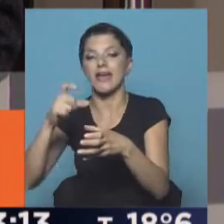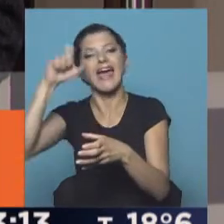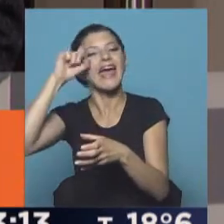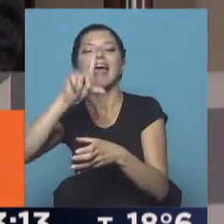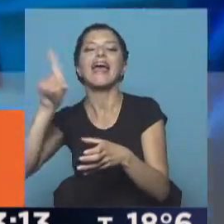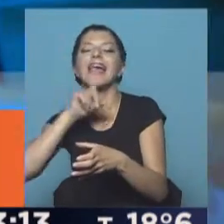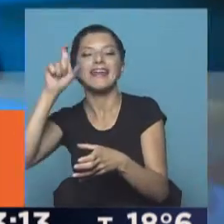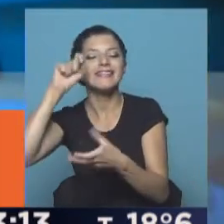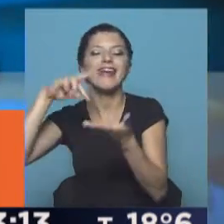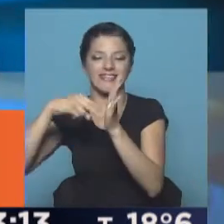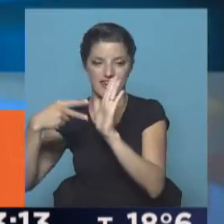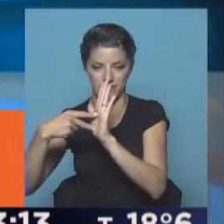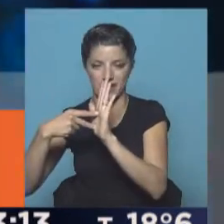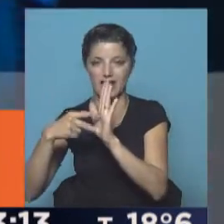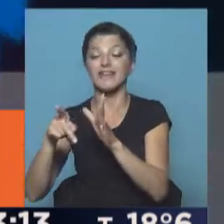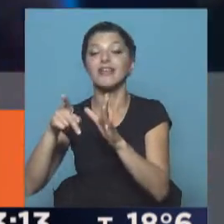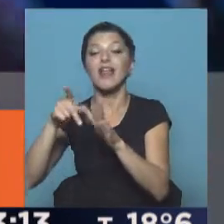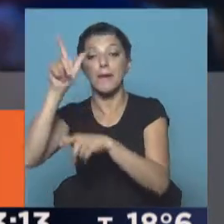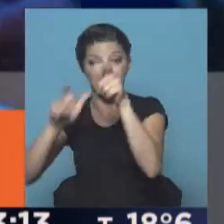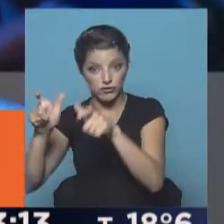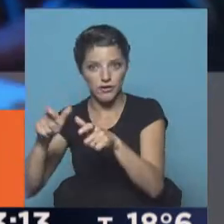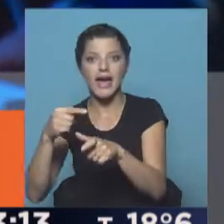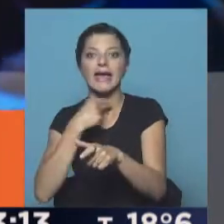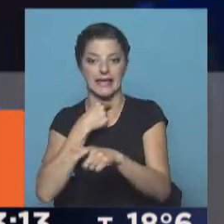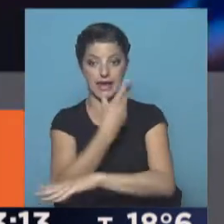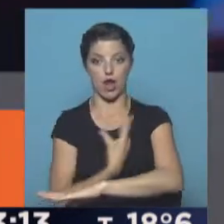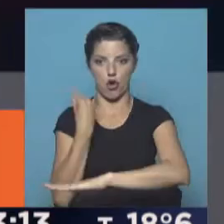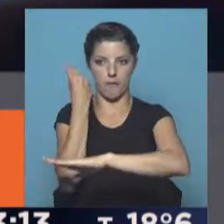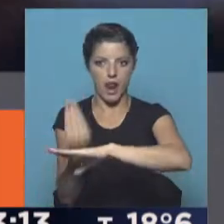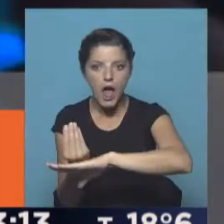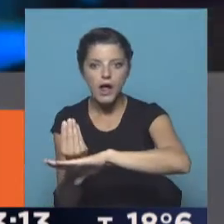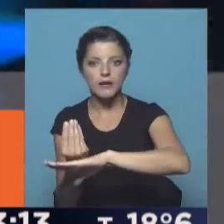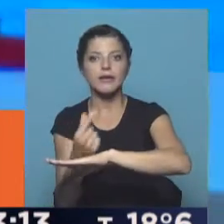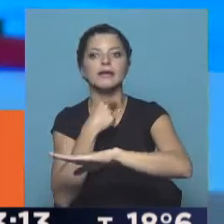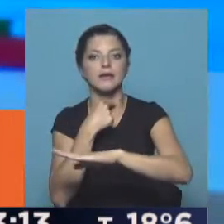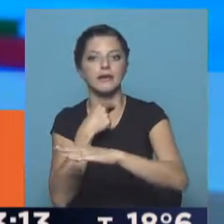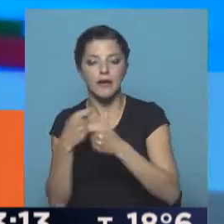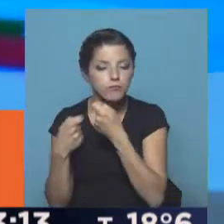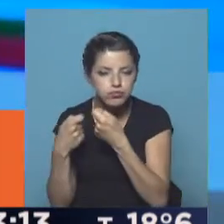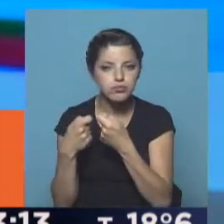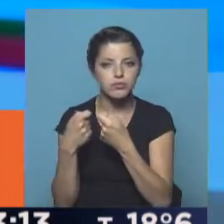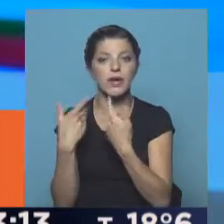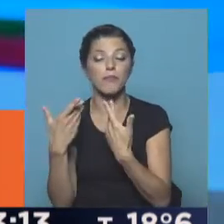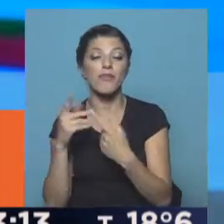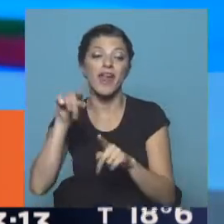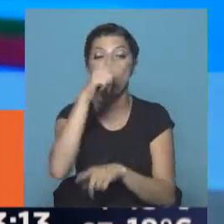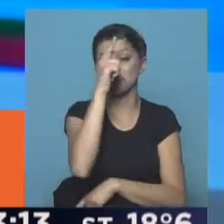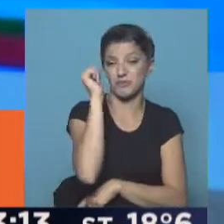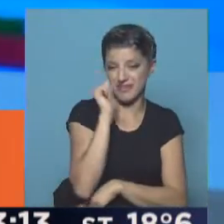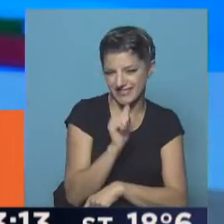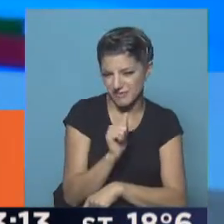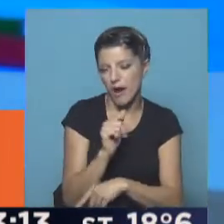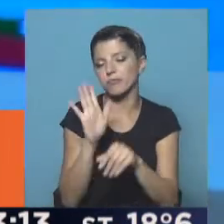la estabilidad política de un sistema, es la gente que tiene ganas de gobernar, es la gente que conspira, es la gente que puede hacer daño. Entonces lo que me gusta